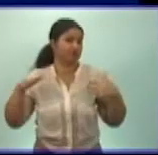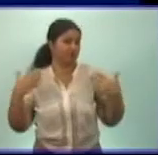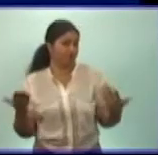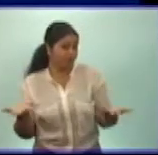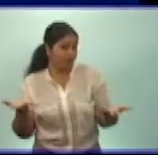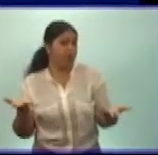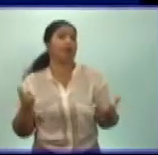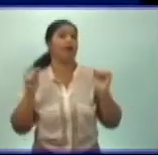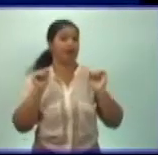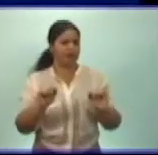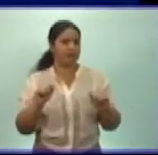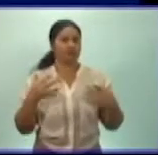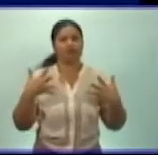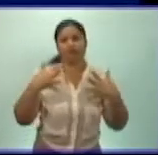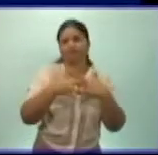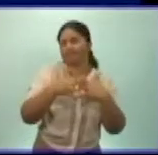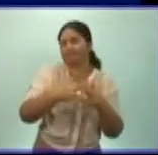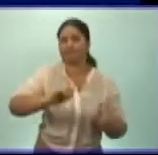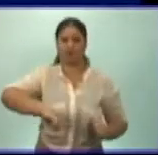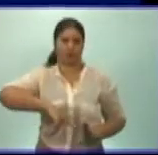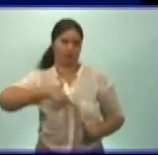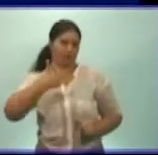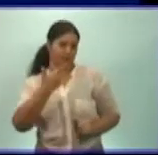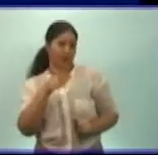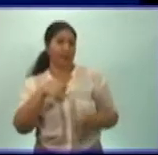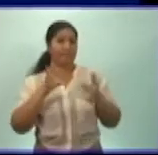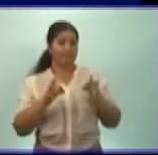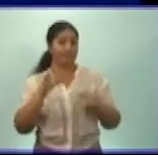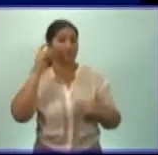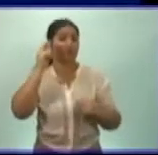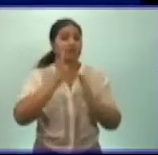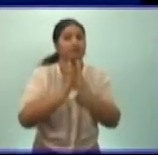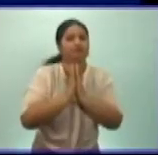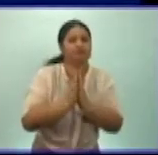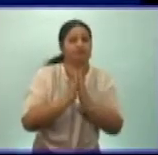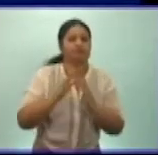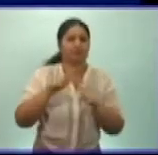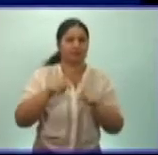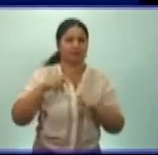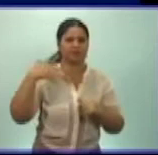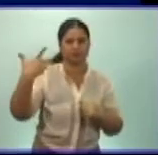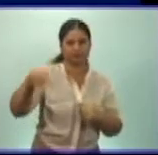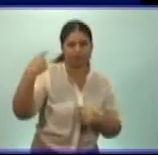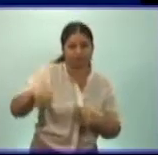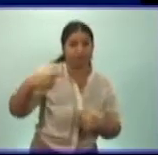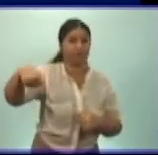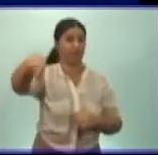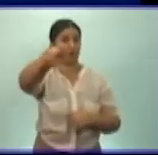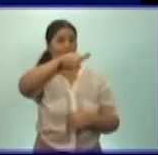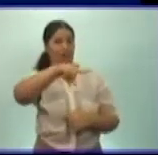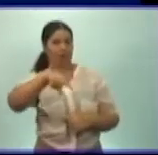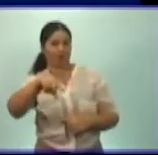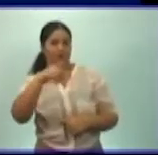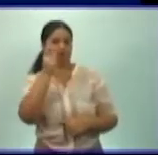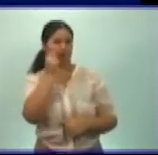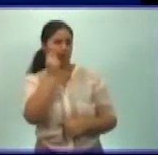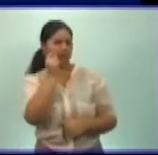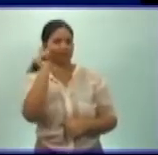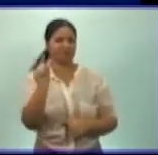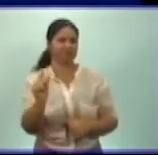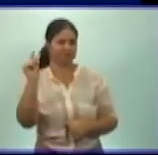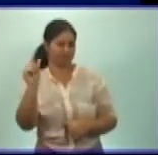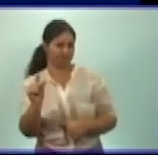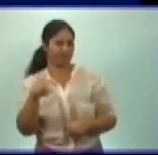tanto su papel hegemónico siempre estuvo presente en la sociedad y en la mente de los hombres